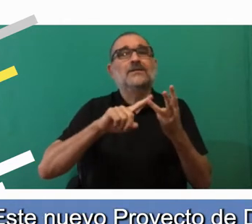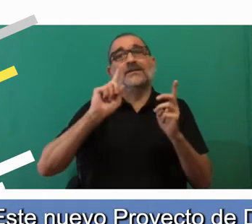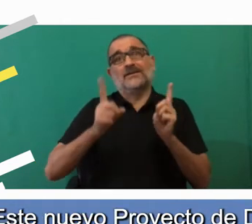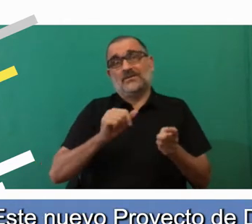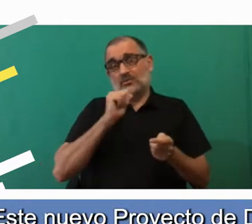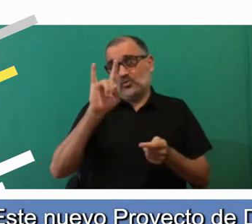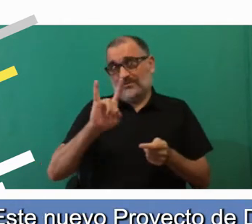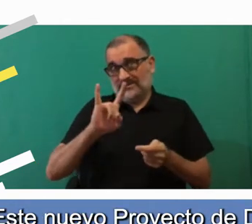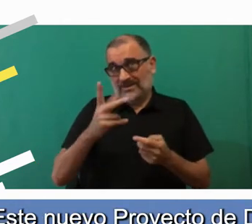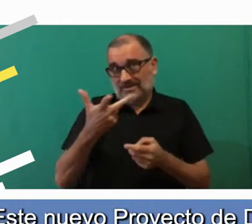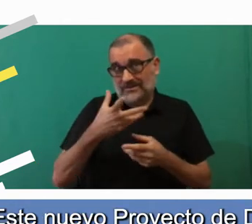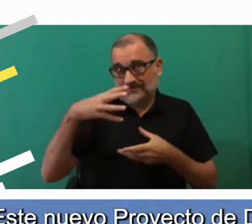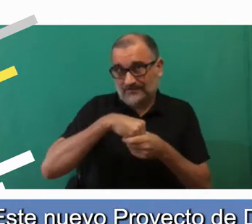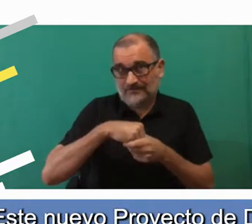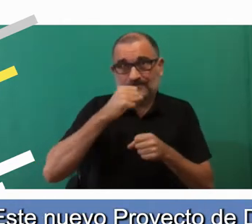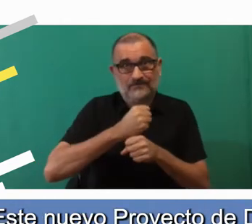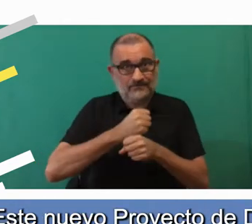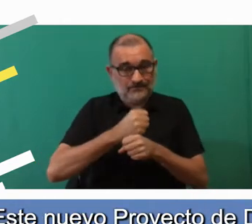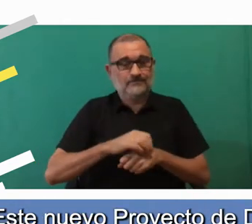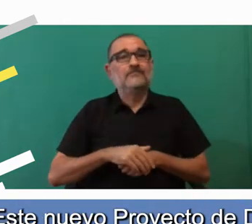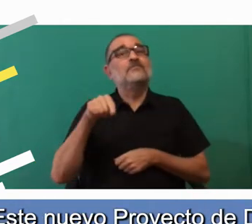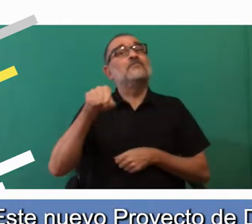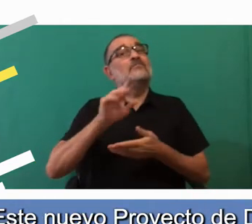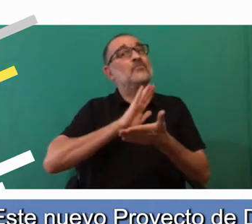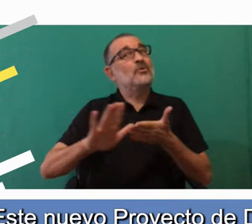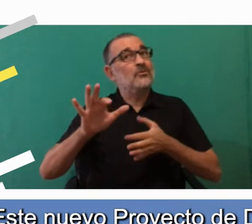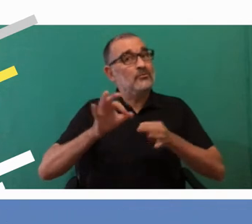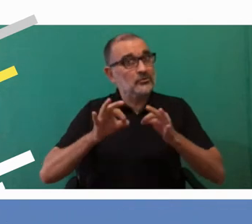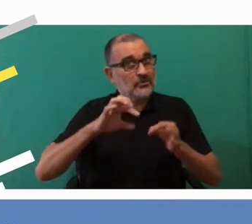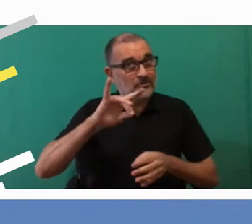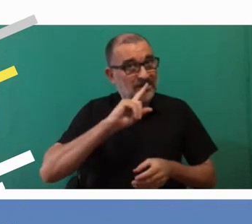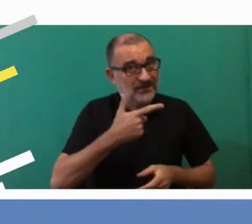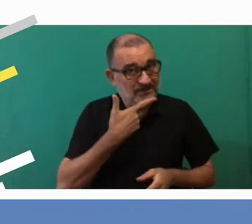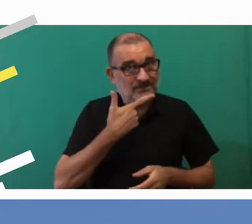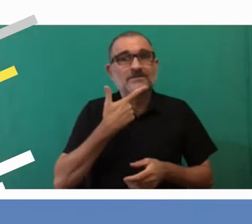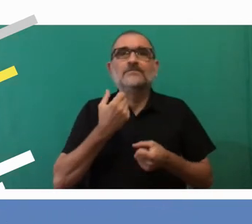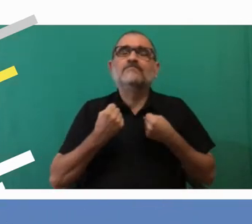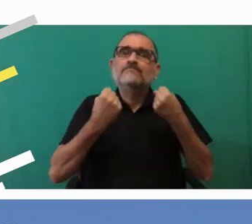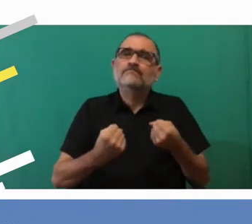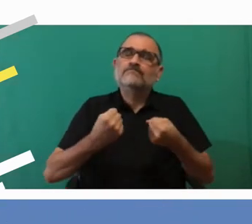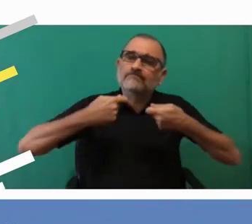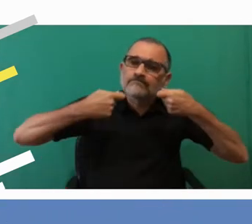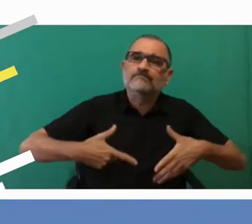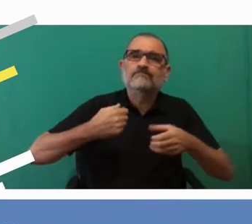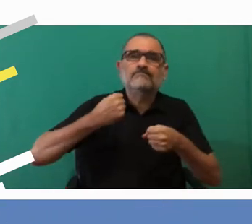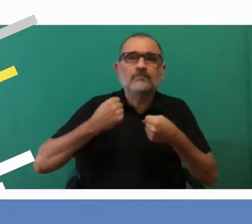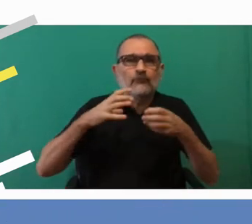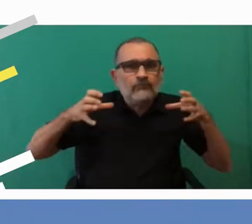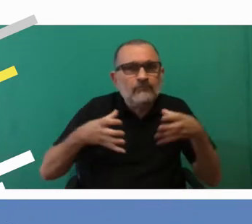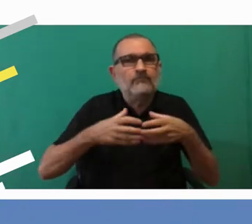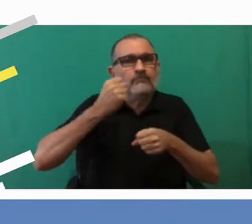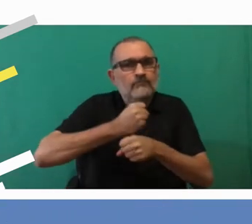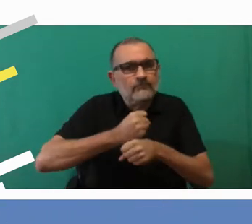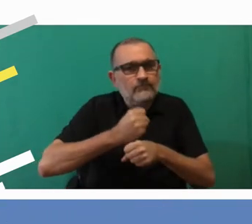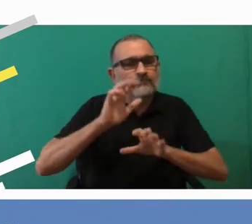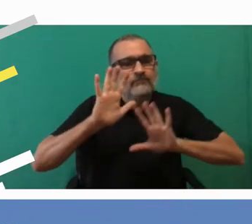Este nuevo proyecto de desarrollo tecnológico y social apunta a fortalecer y robustecer lo producido